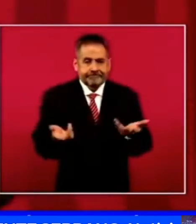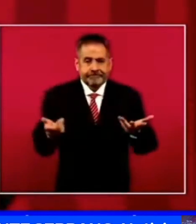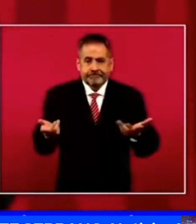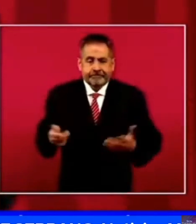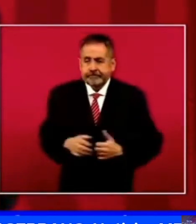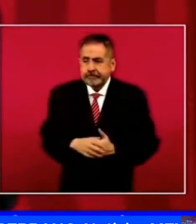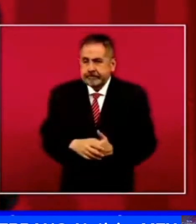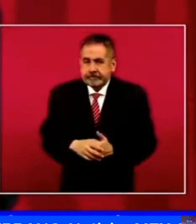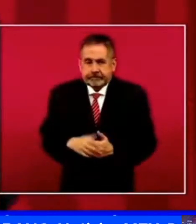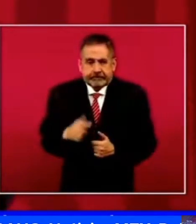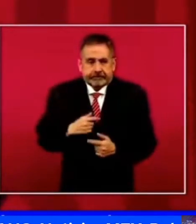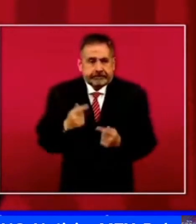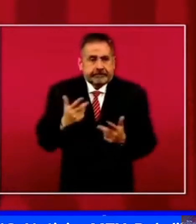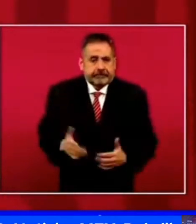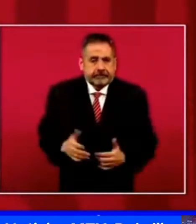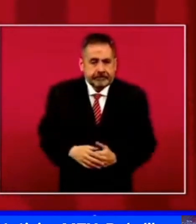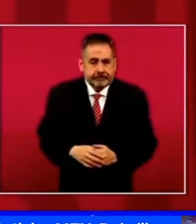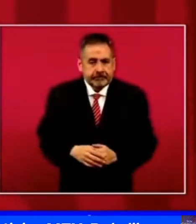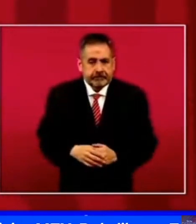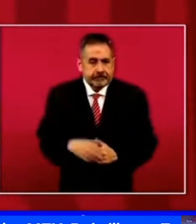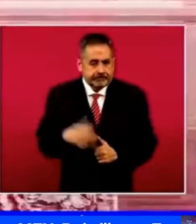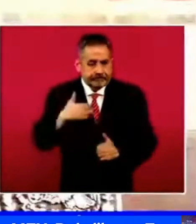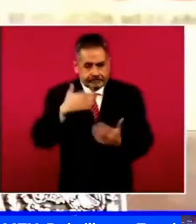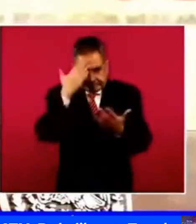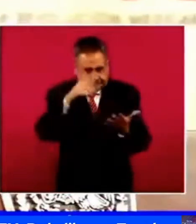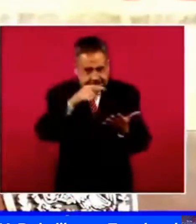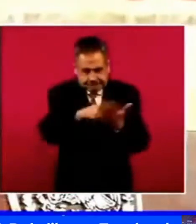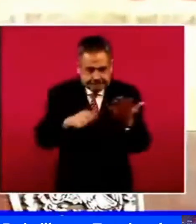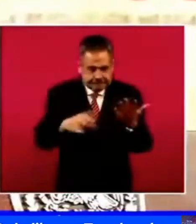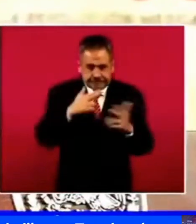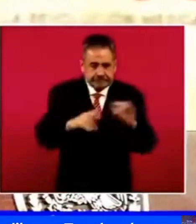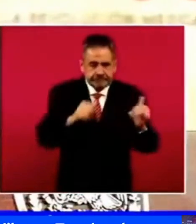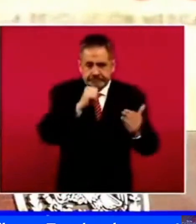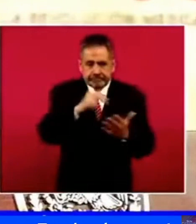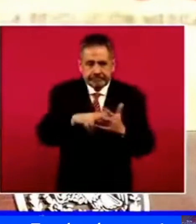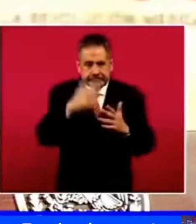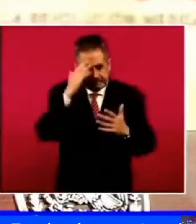Entonces qué hago si no conozco a nadie bueno